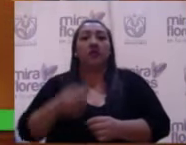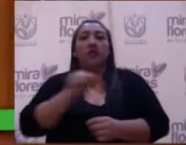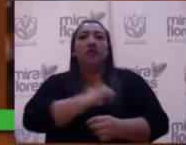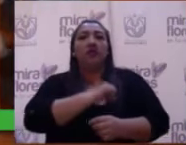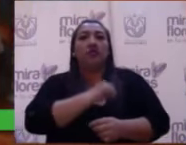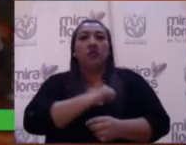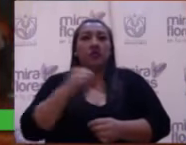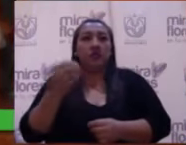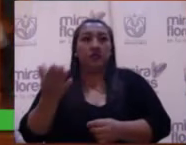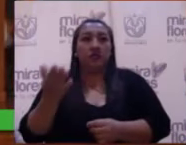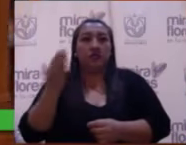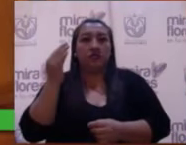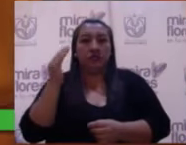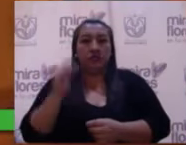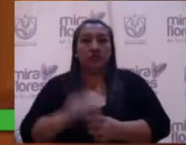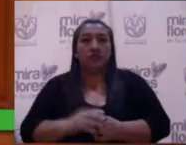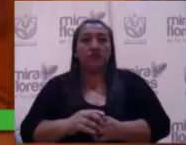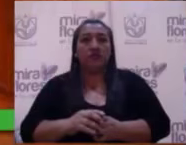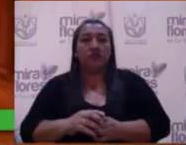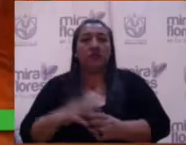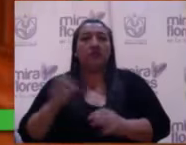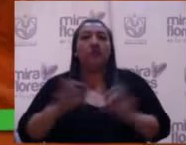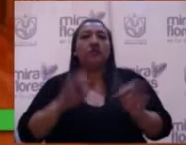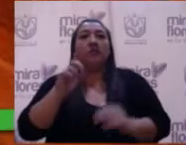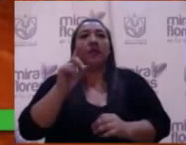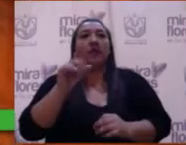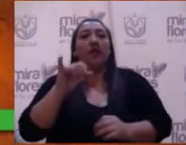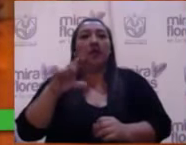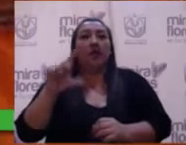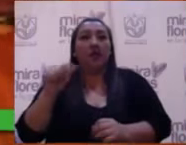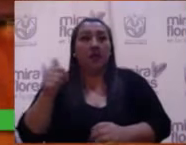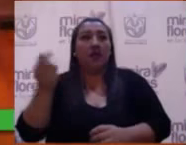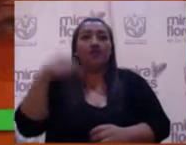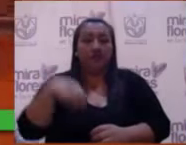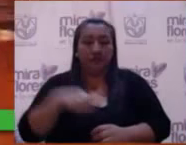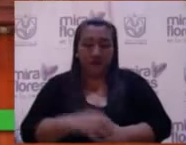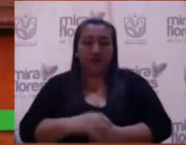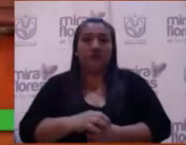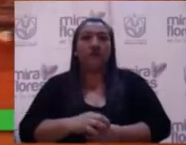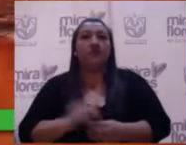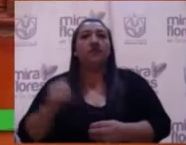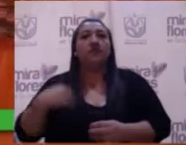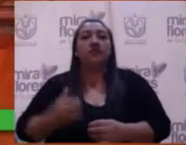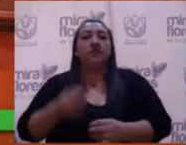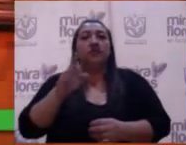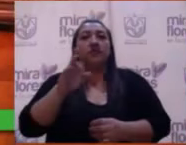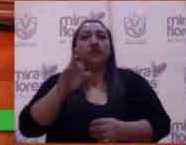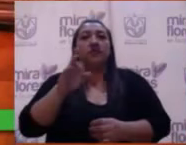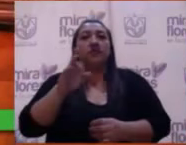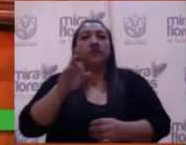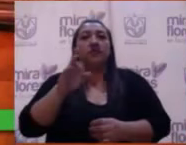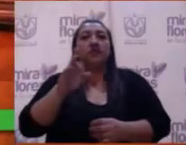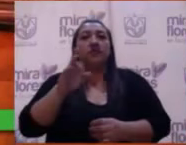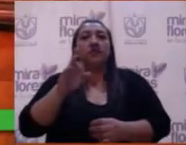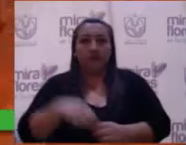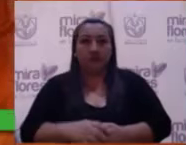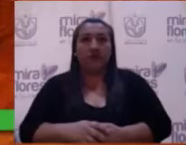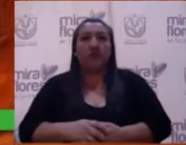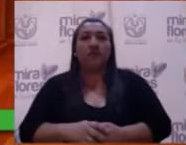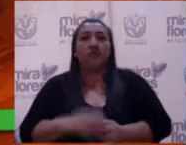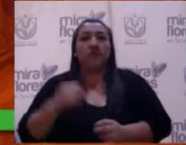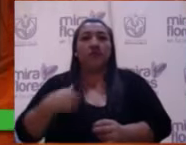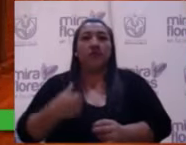Susana Stiglitz Watson. Señorita Daniela Lozano Vítor. Señora Franca Rey Camino.